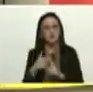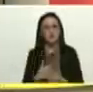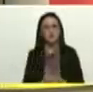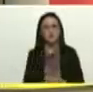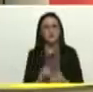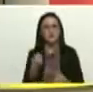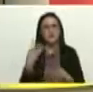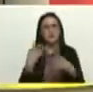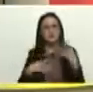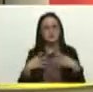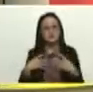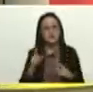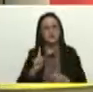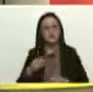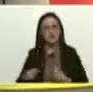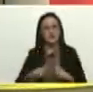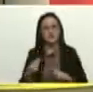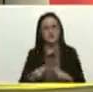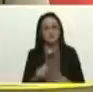Cuántas cosas que hay que hacer, ¿verdad?